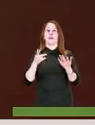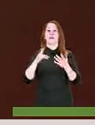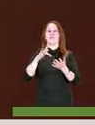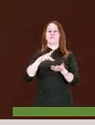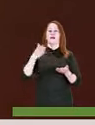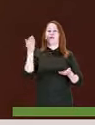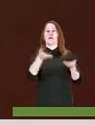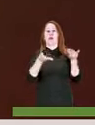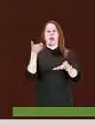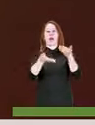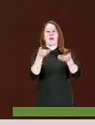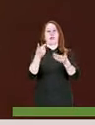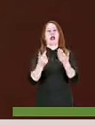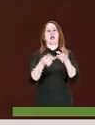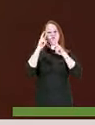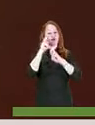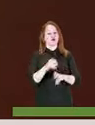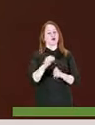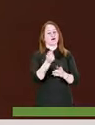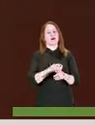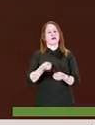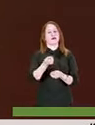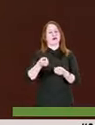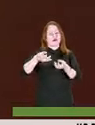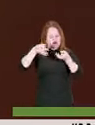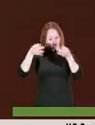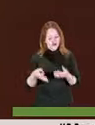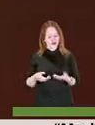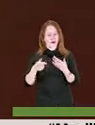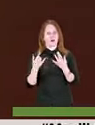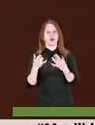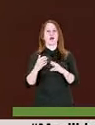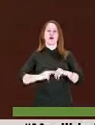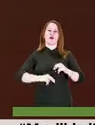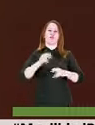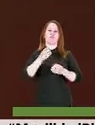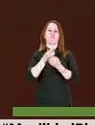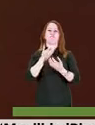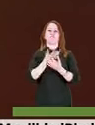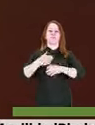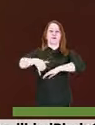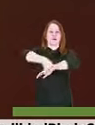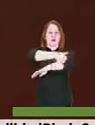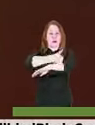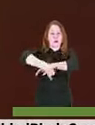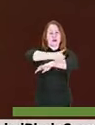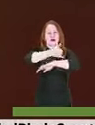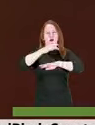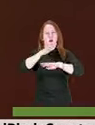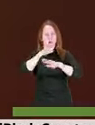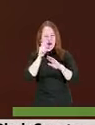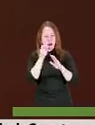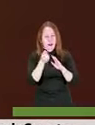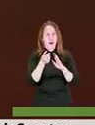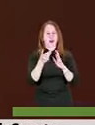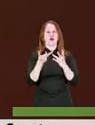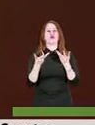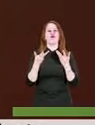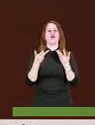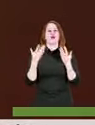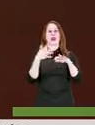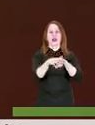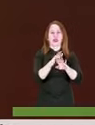la contratación de los estudios y diseños ya de detalle de las obras, la arquitectura detallada, el urbanismo detallado, los movimientos de redes, el